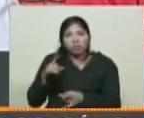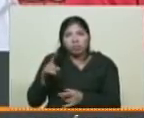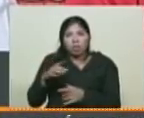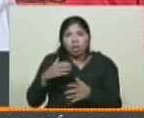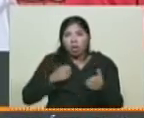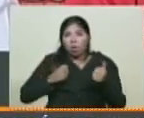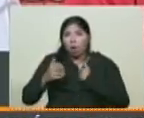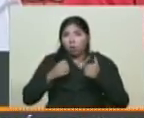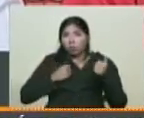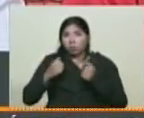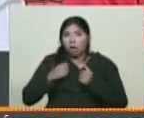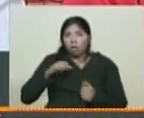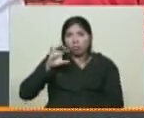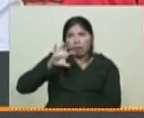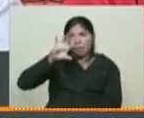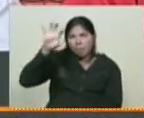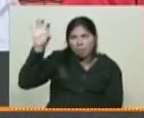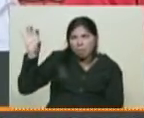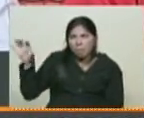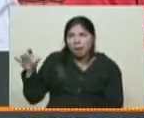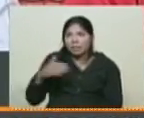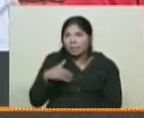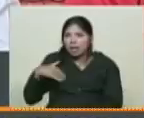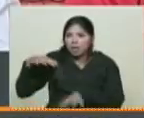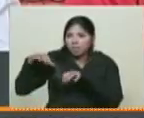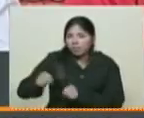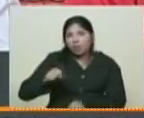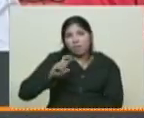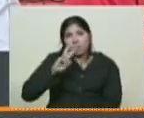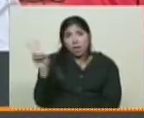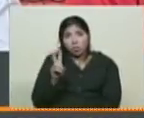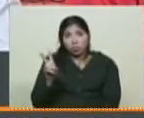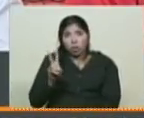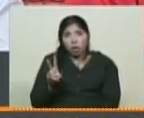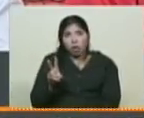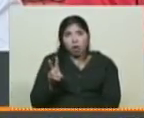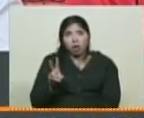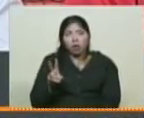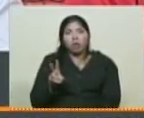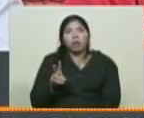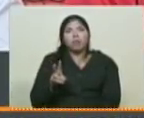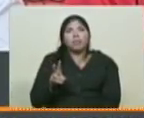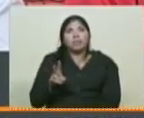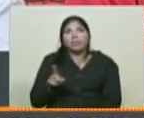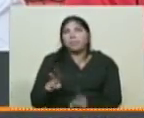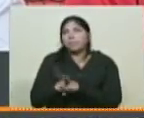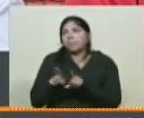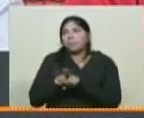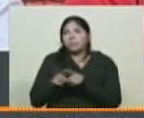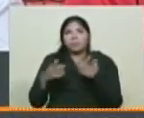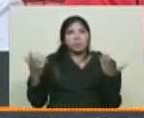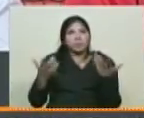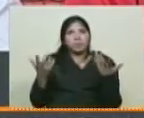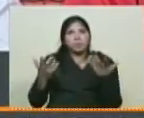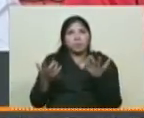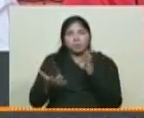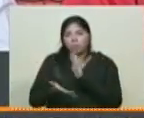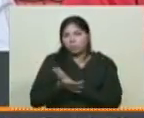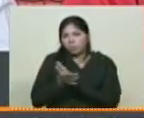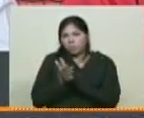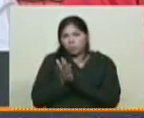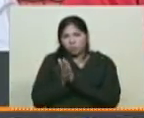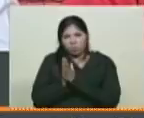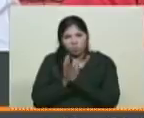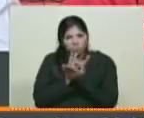al final ponerle en verdad las manos a Venezuela y, como quien dice, desaparecer del escenario político